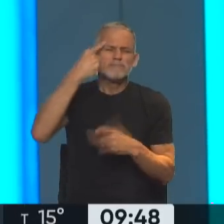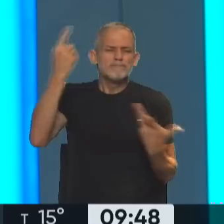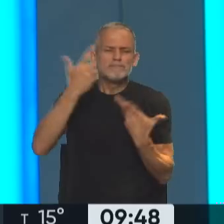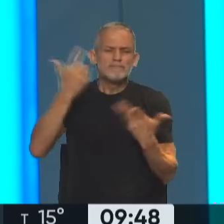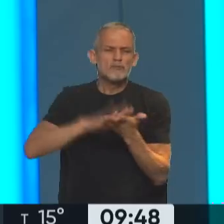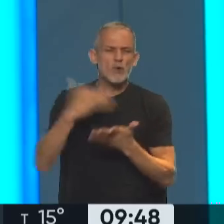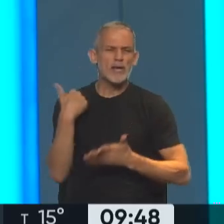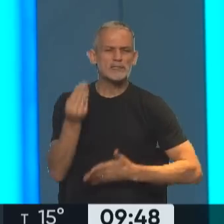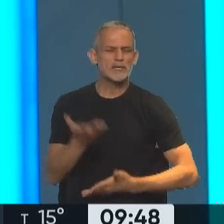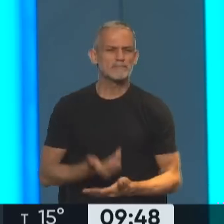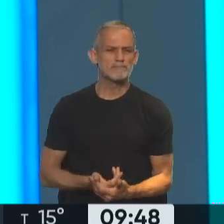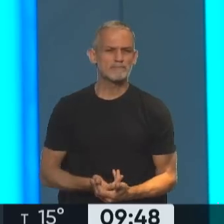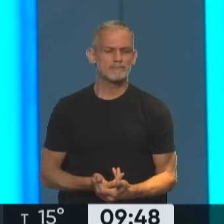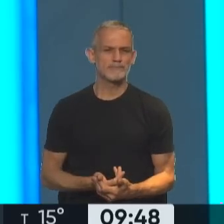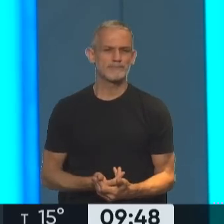sucedido